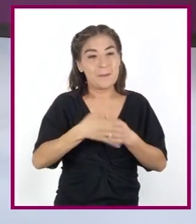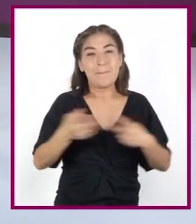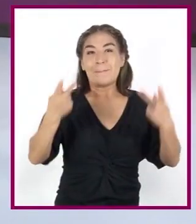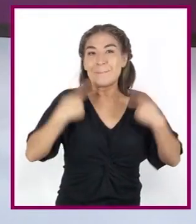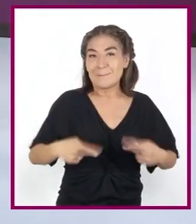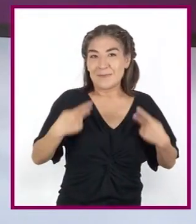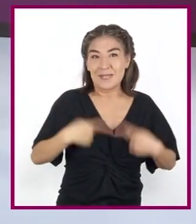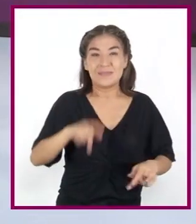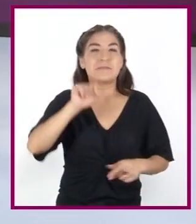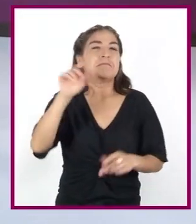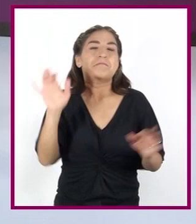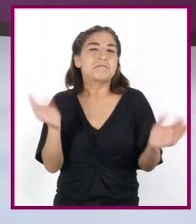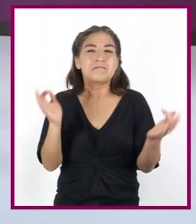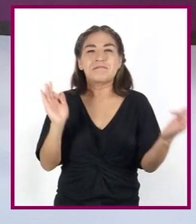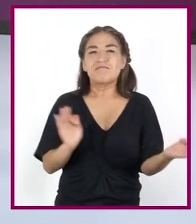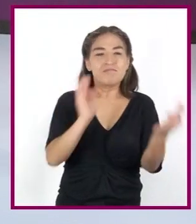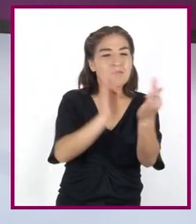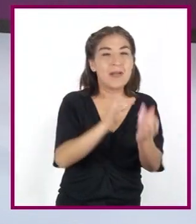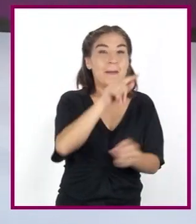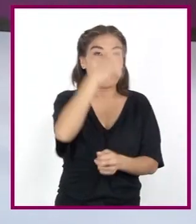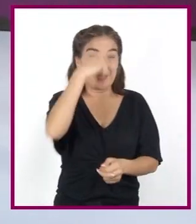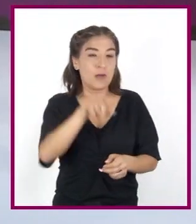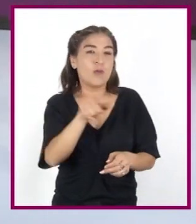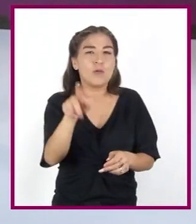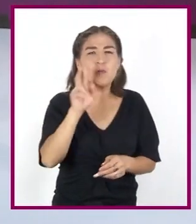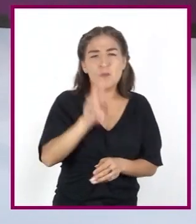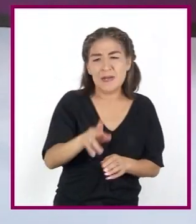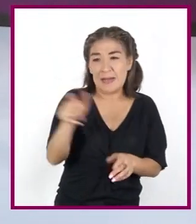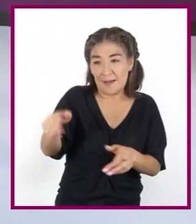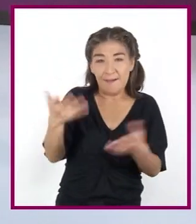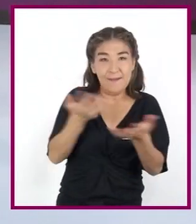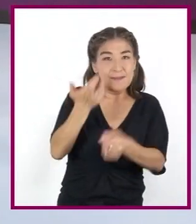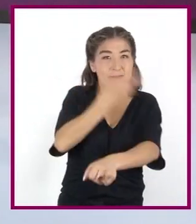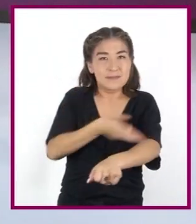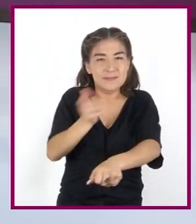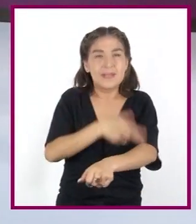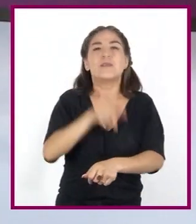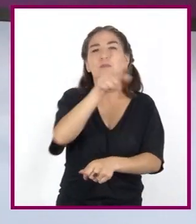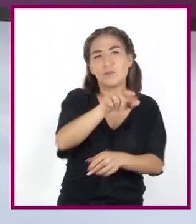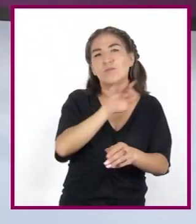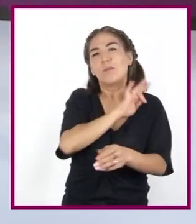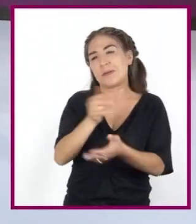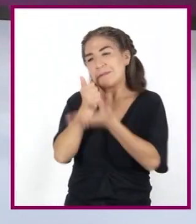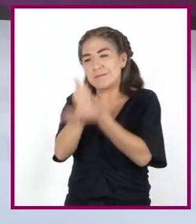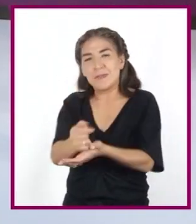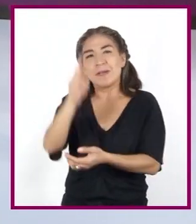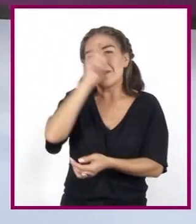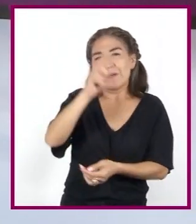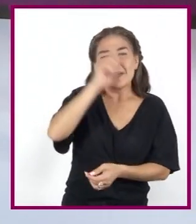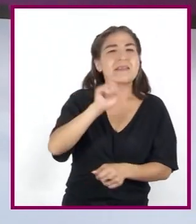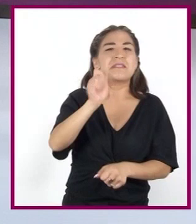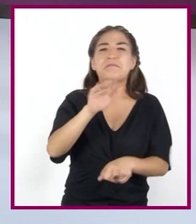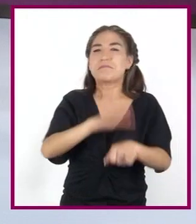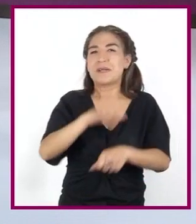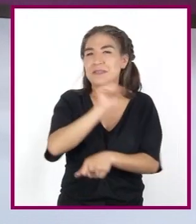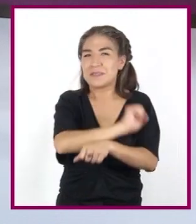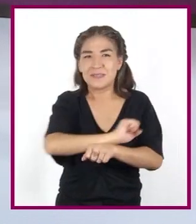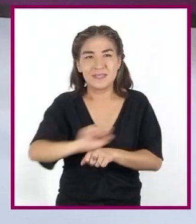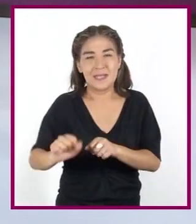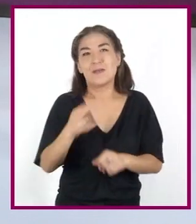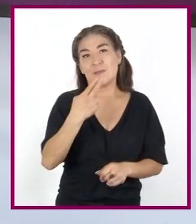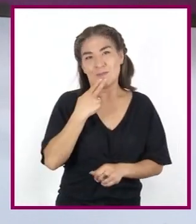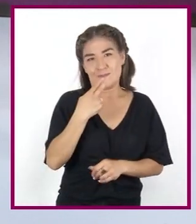persona cercana a ustedes realice este trámite, explíquenle estas sencillas recomendaciones. Pueden ser de mucha